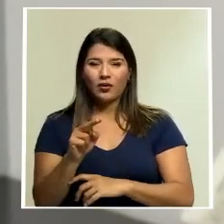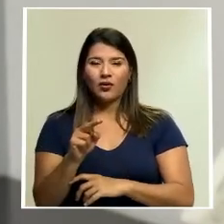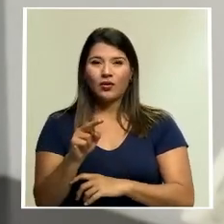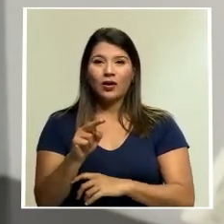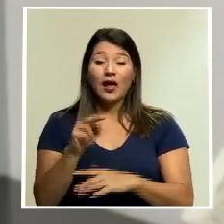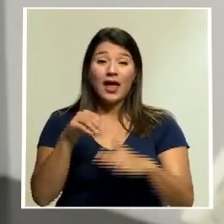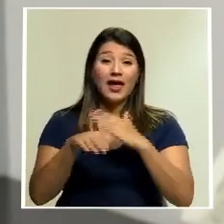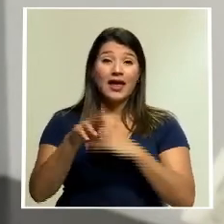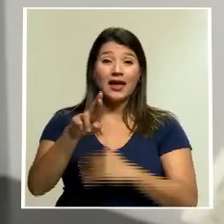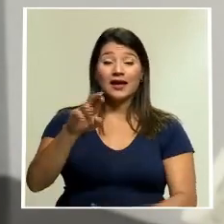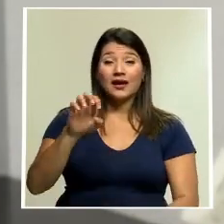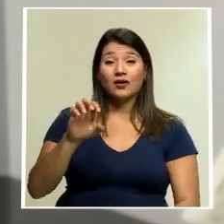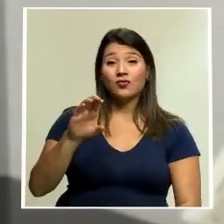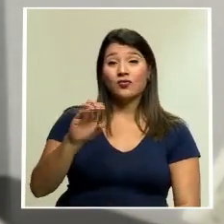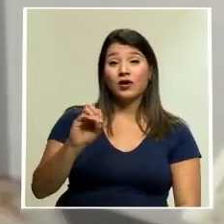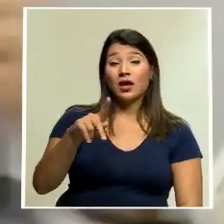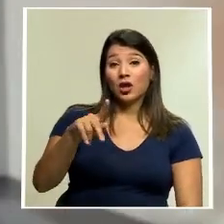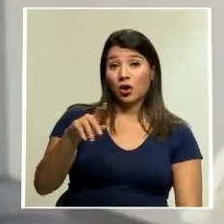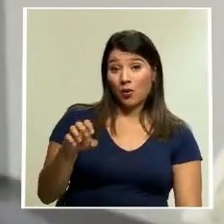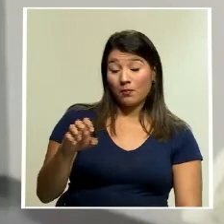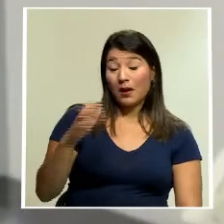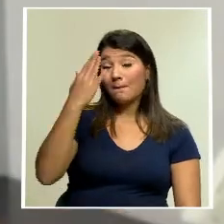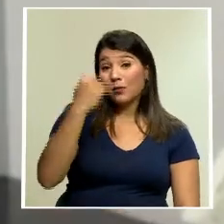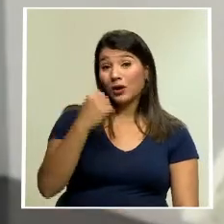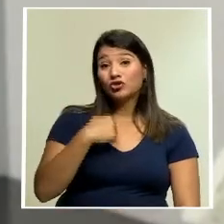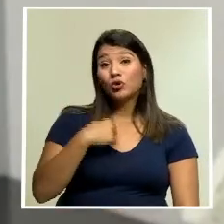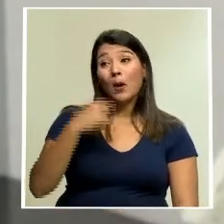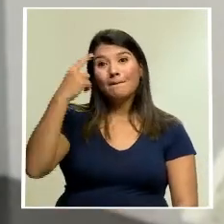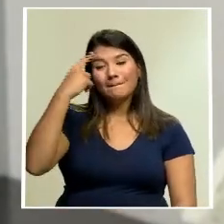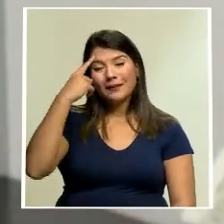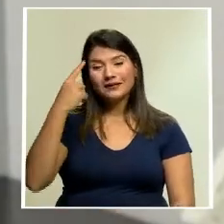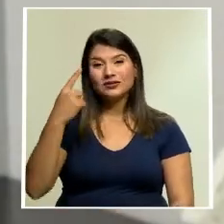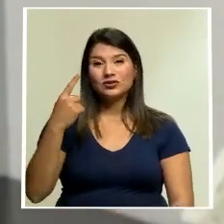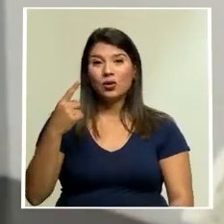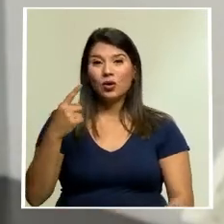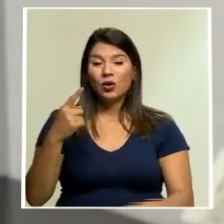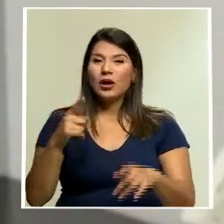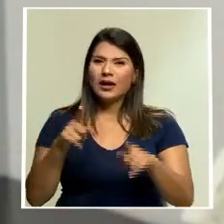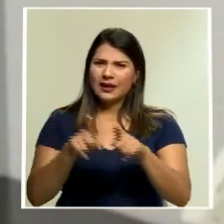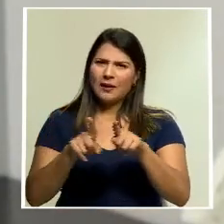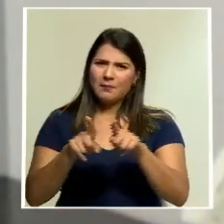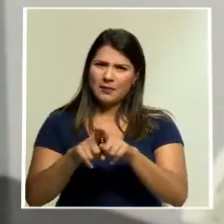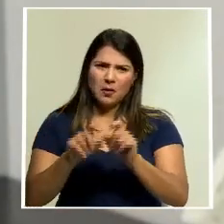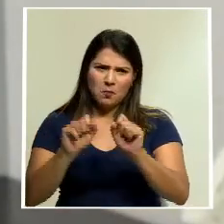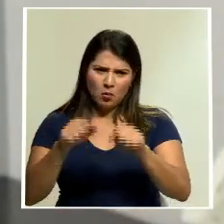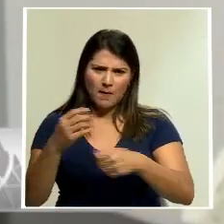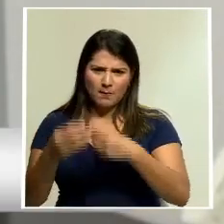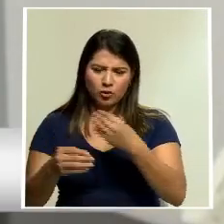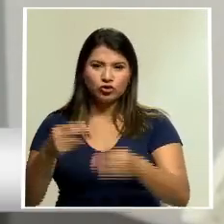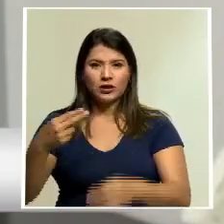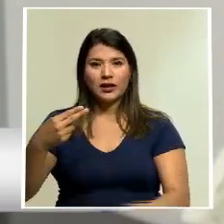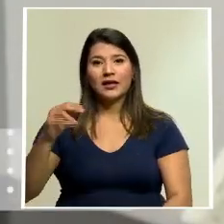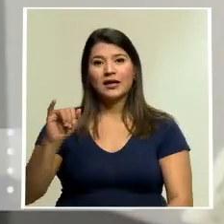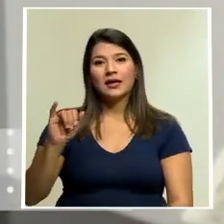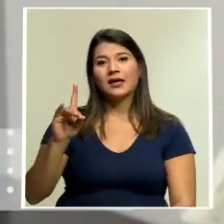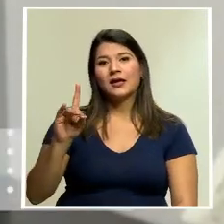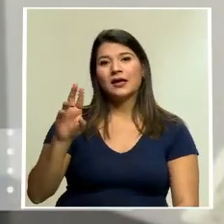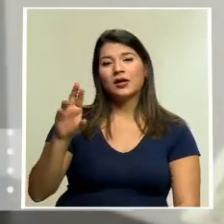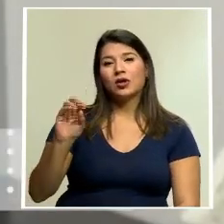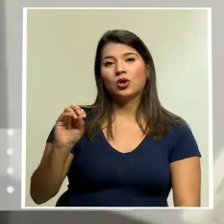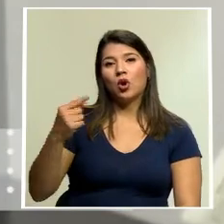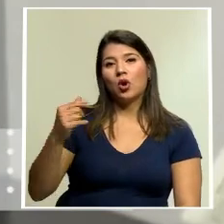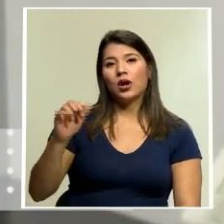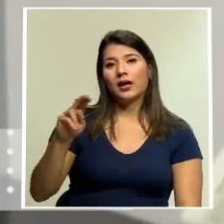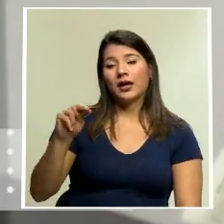también aportándole a otro tipo de energías como hidrógeno verde, que si ahora nos queda un chance